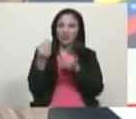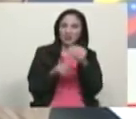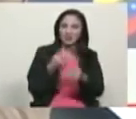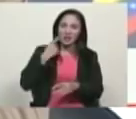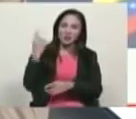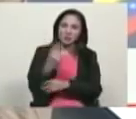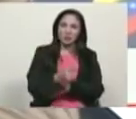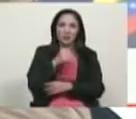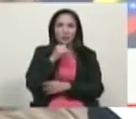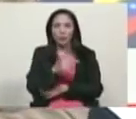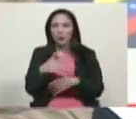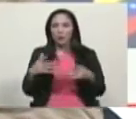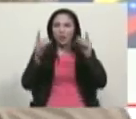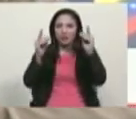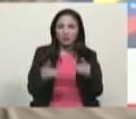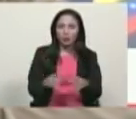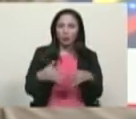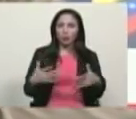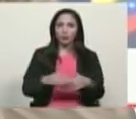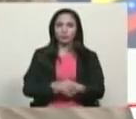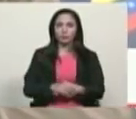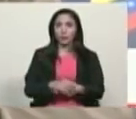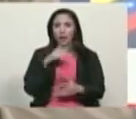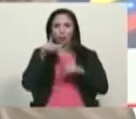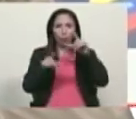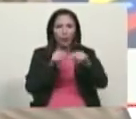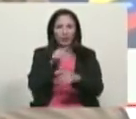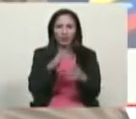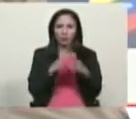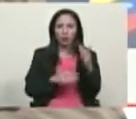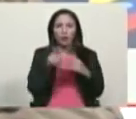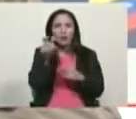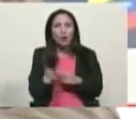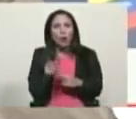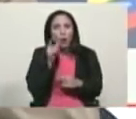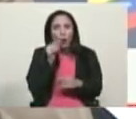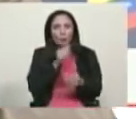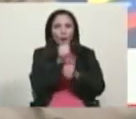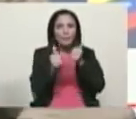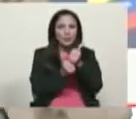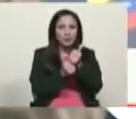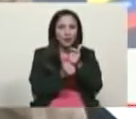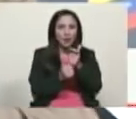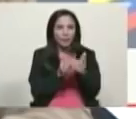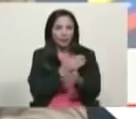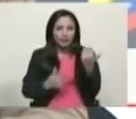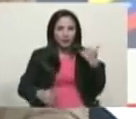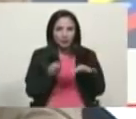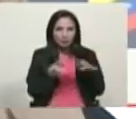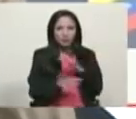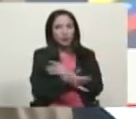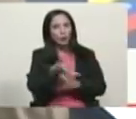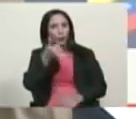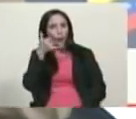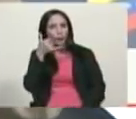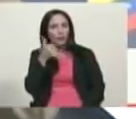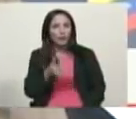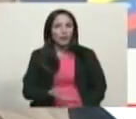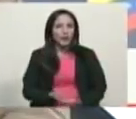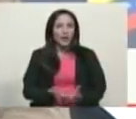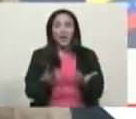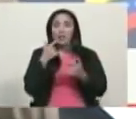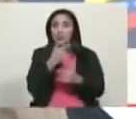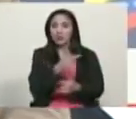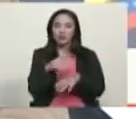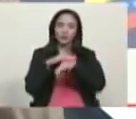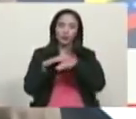qué anunciar, qué decir. Por Twitter, John Bolton, hace dos días, llama a un alzamiento